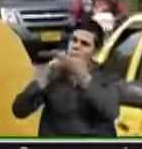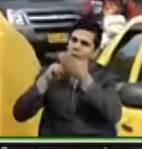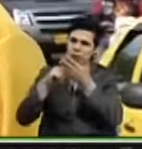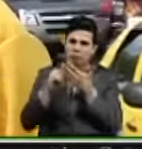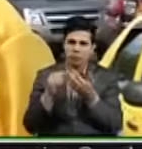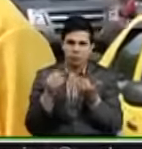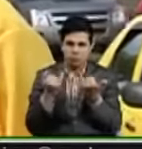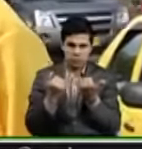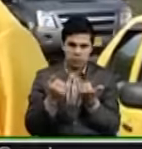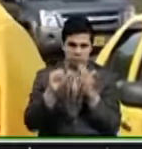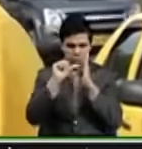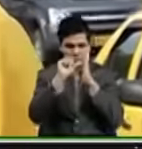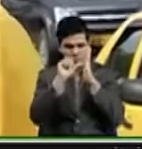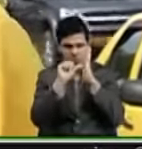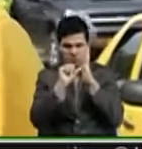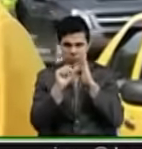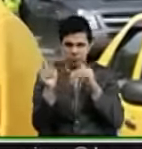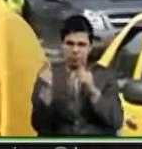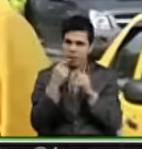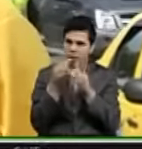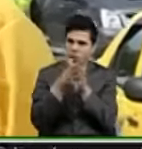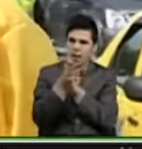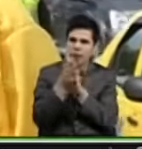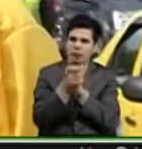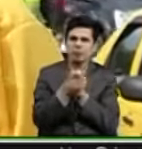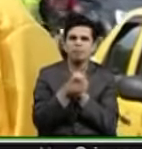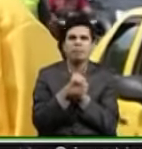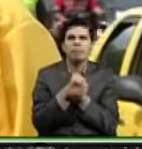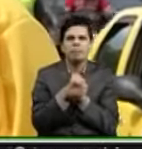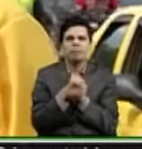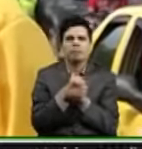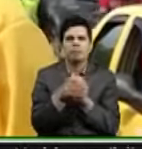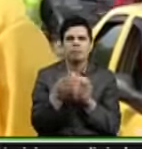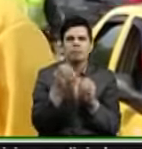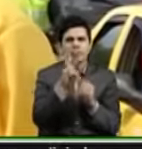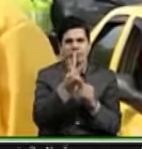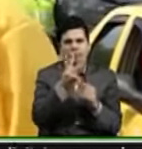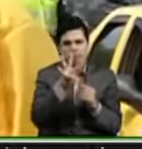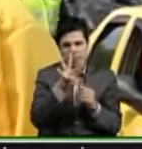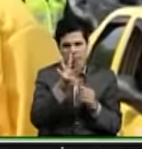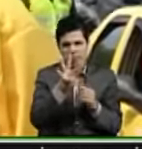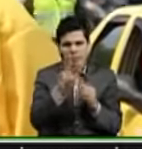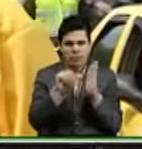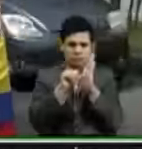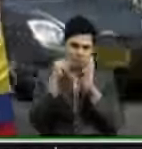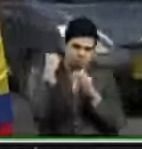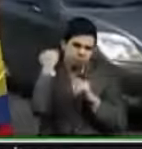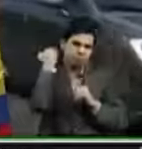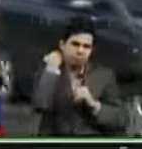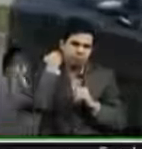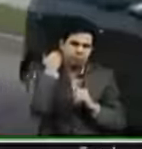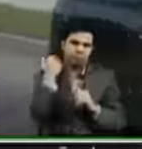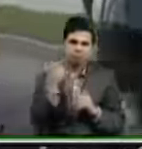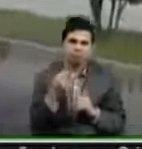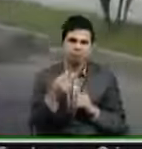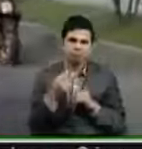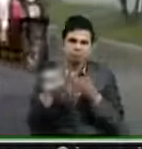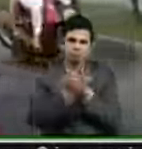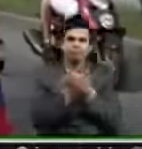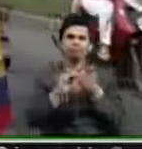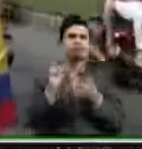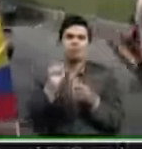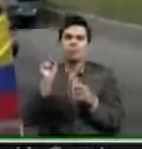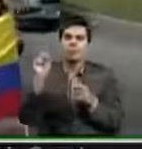este artículo, como dijo aquí el compañero, que es el 34 que nos está perjudicando. Eso no lo han tumbado, hasta que no